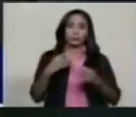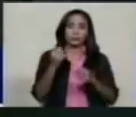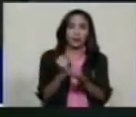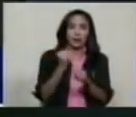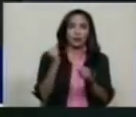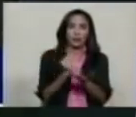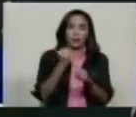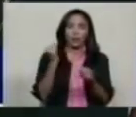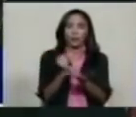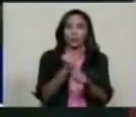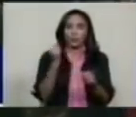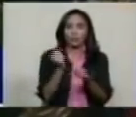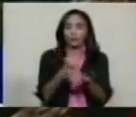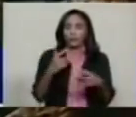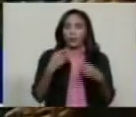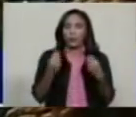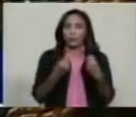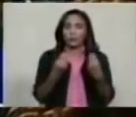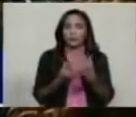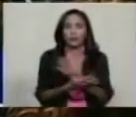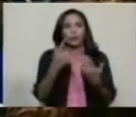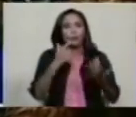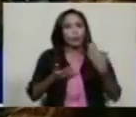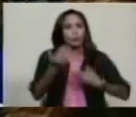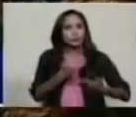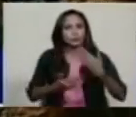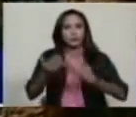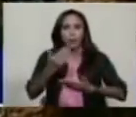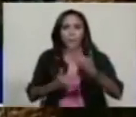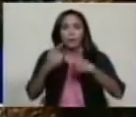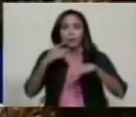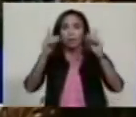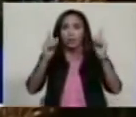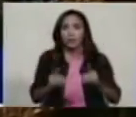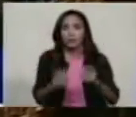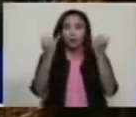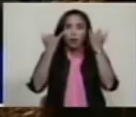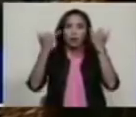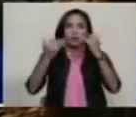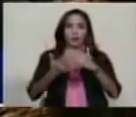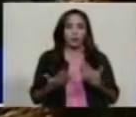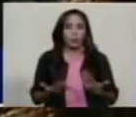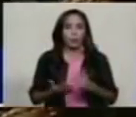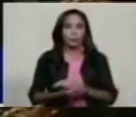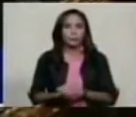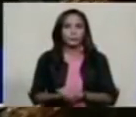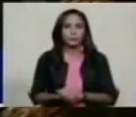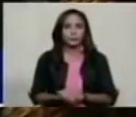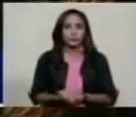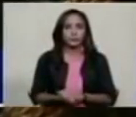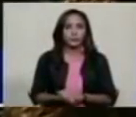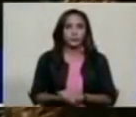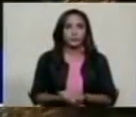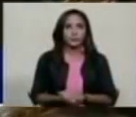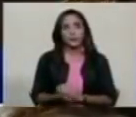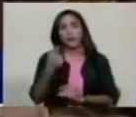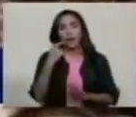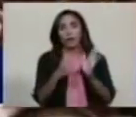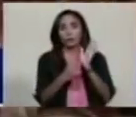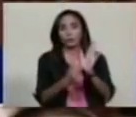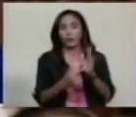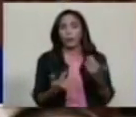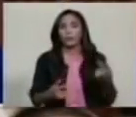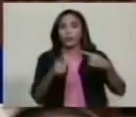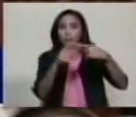el sector o gran parte de nuestro sector exportador, la decisión sabia de que usted ha tenido en nombrar dos ejes fundamentales